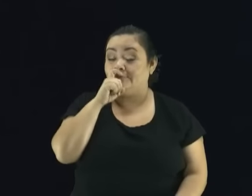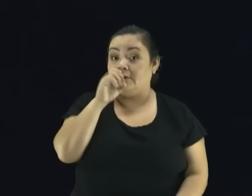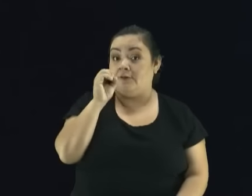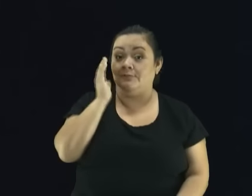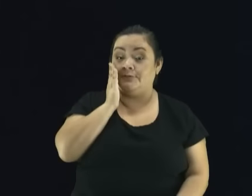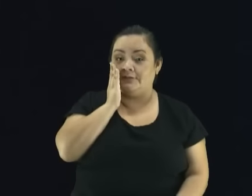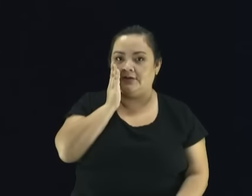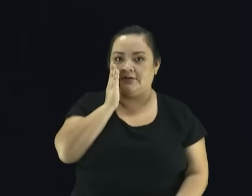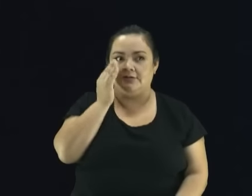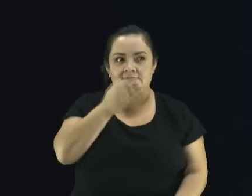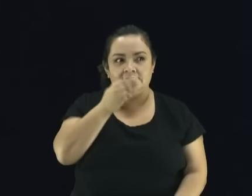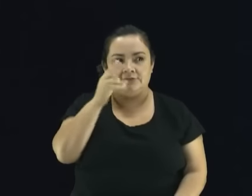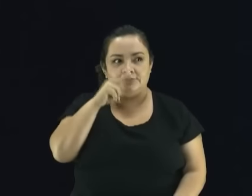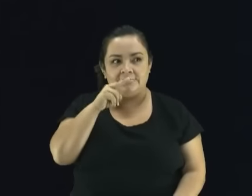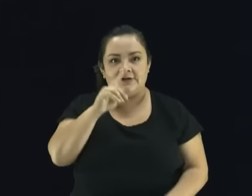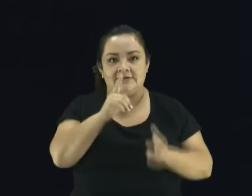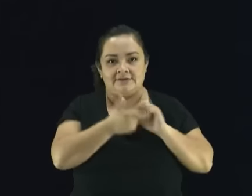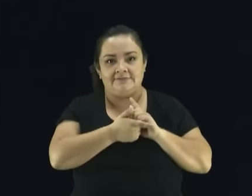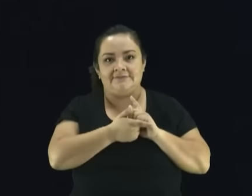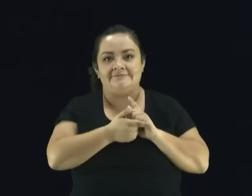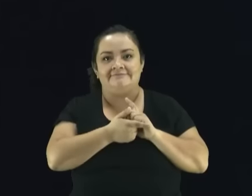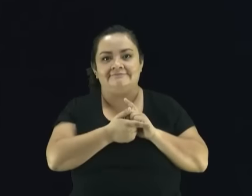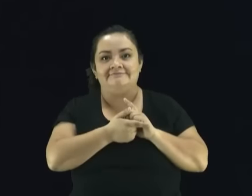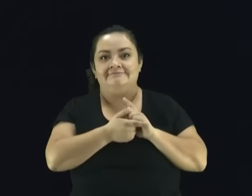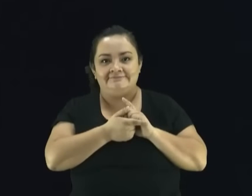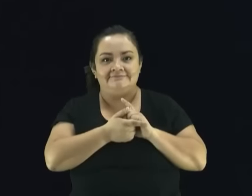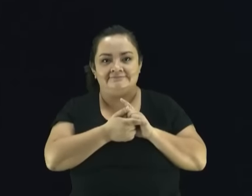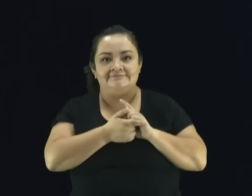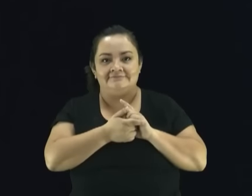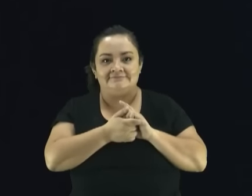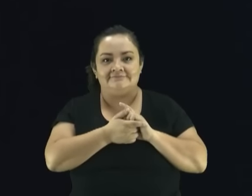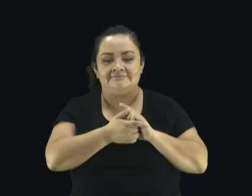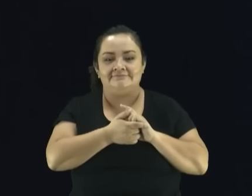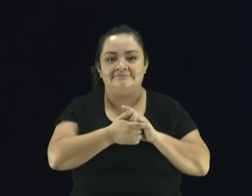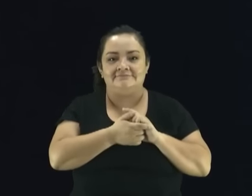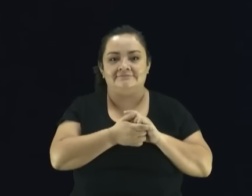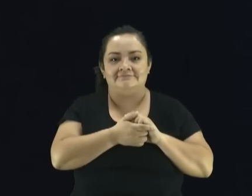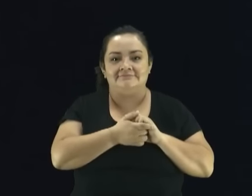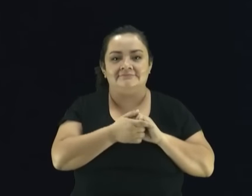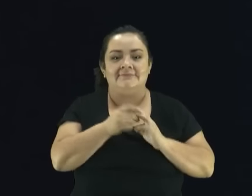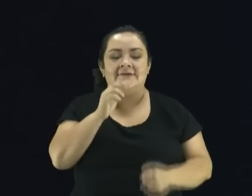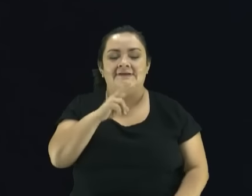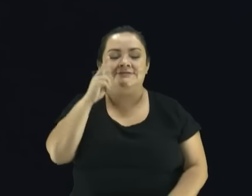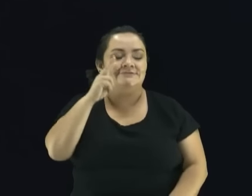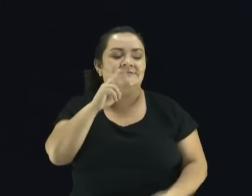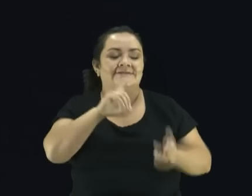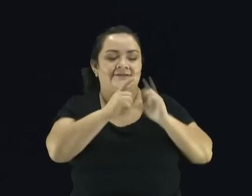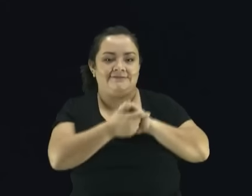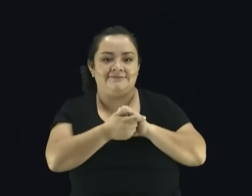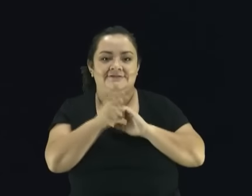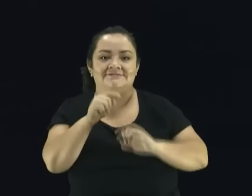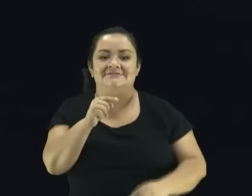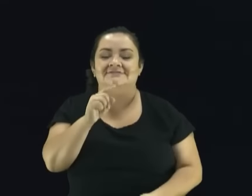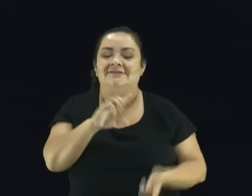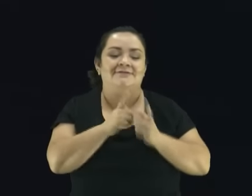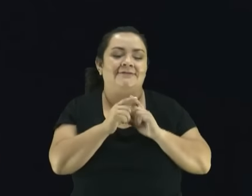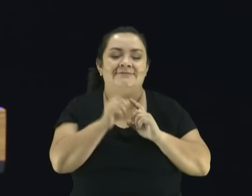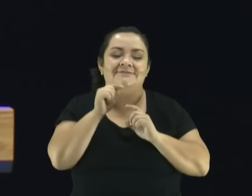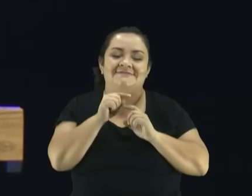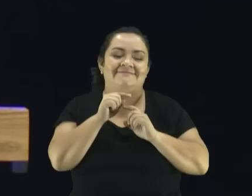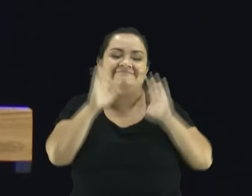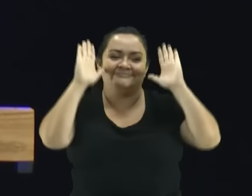apreciación de la mujer cambia su conov visión de ella cambia y si no cambió usted es un